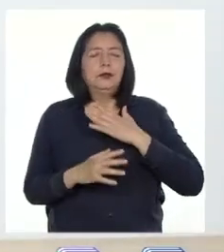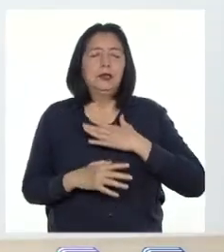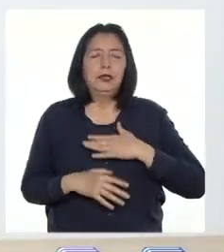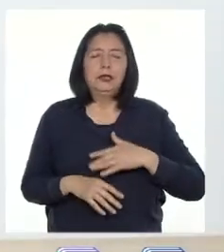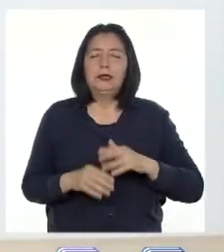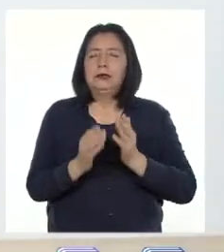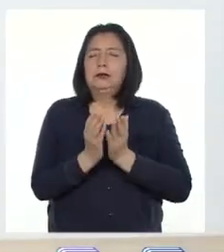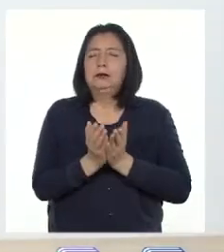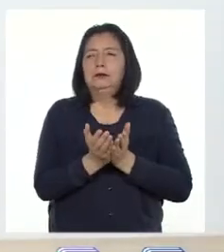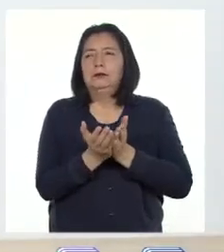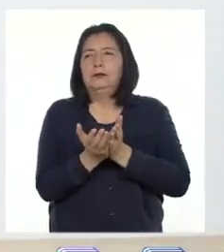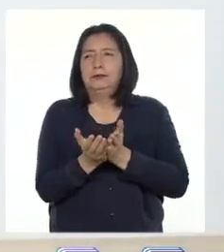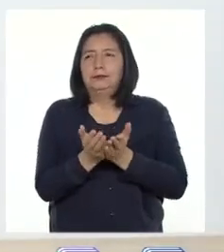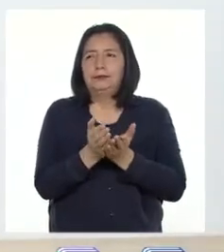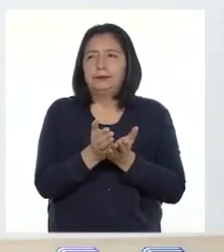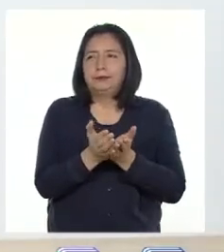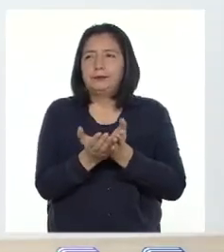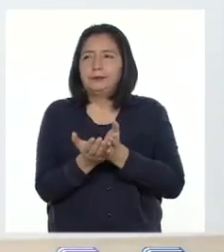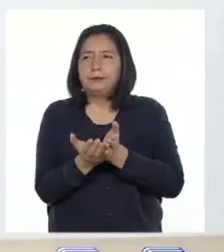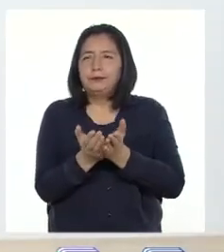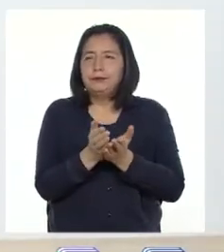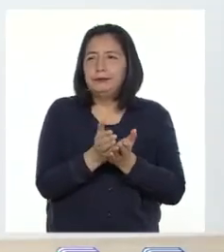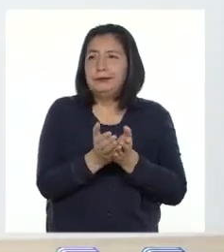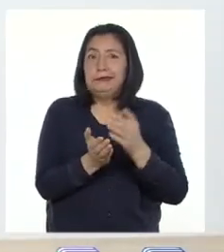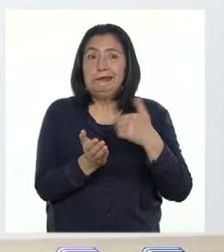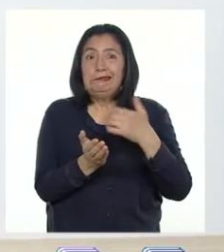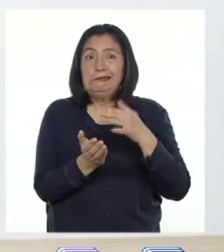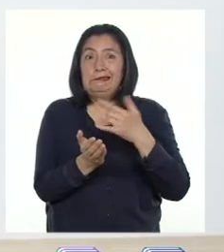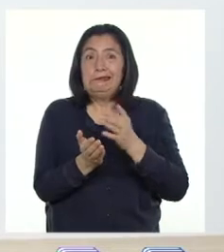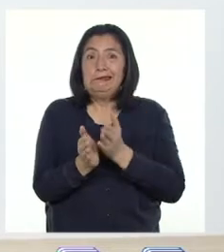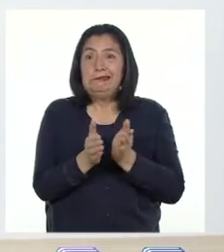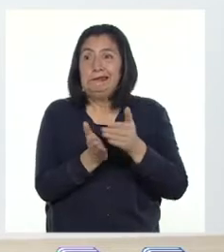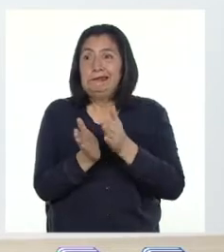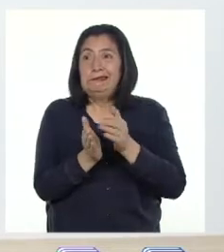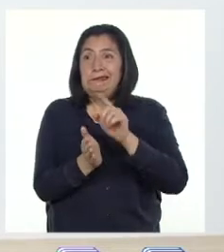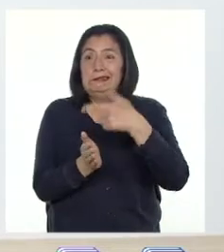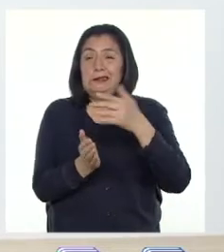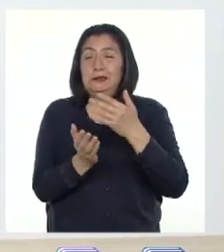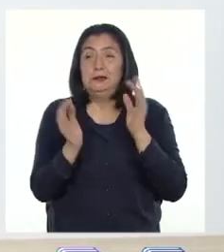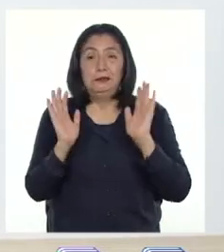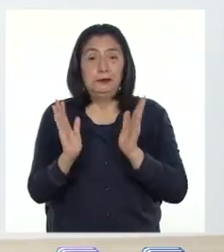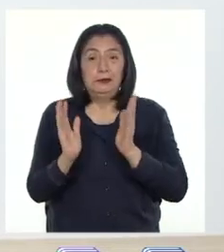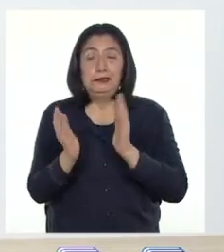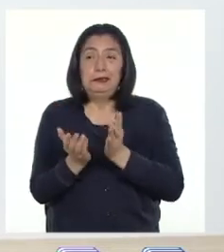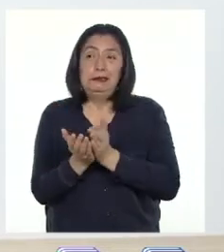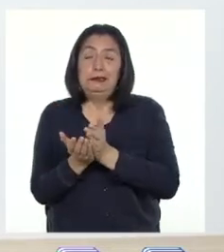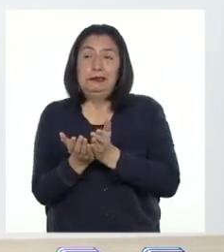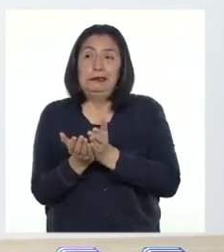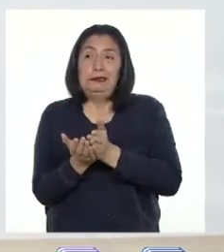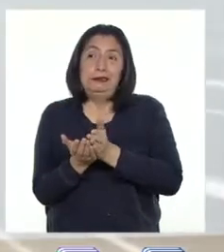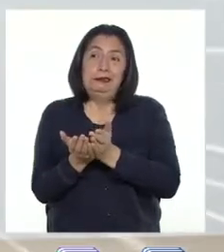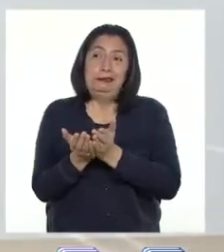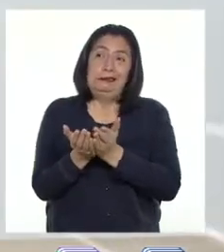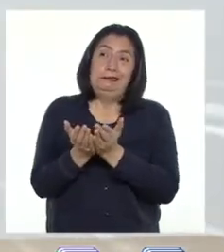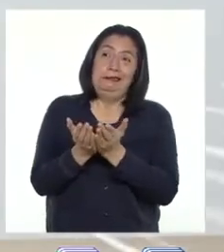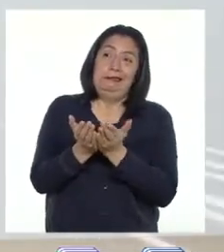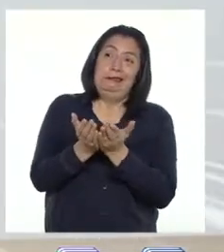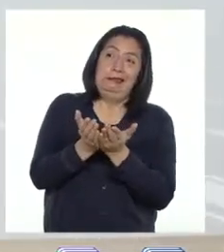relajo. Muy bien. Se vienen curvas seguidas. ¿Preparados? Agárrense fuerte y...